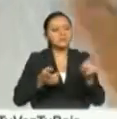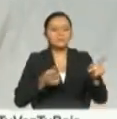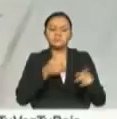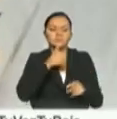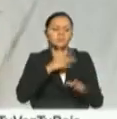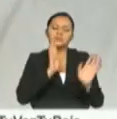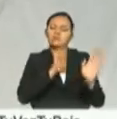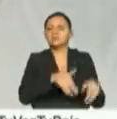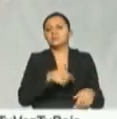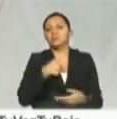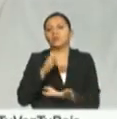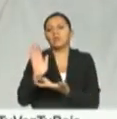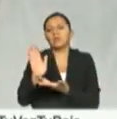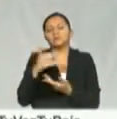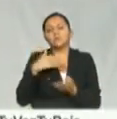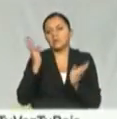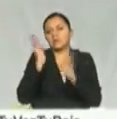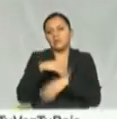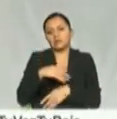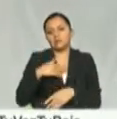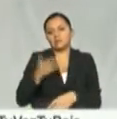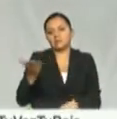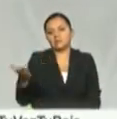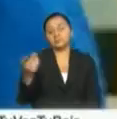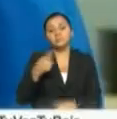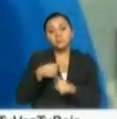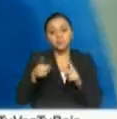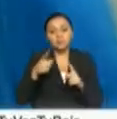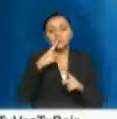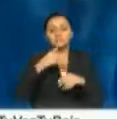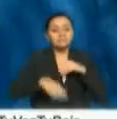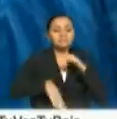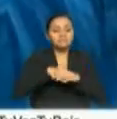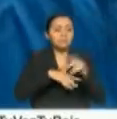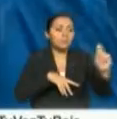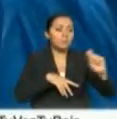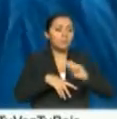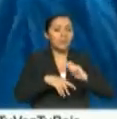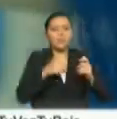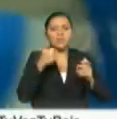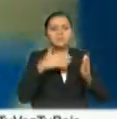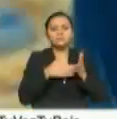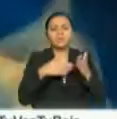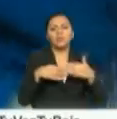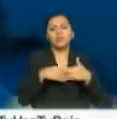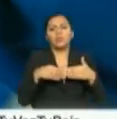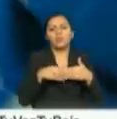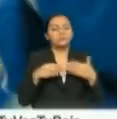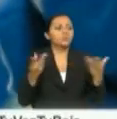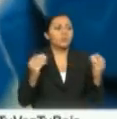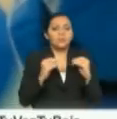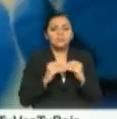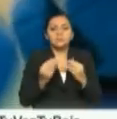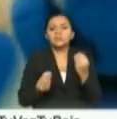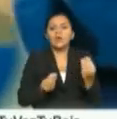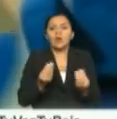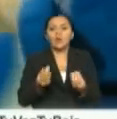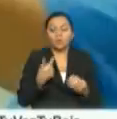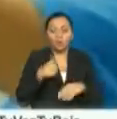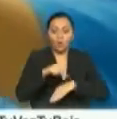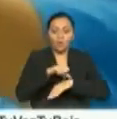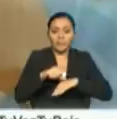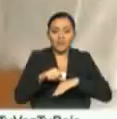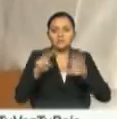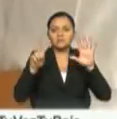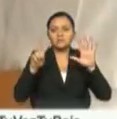de Salud, y se atiende gratuitamente. ¿Por qué? Porque puede ser que la cobertura sea para $10,000. Reciban, y si la